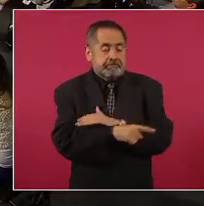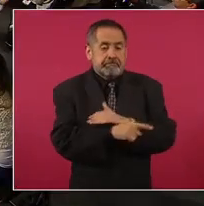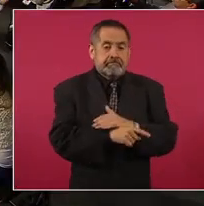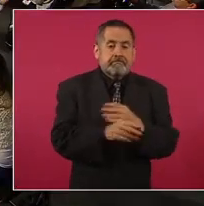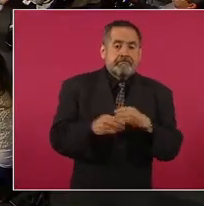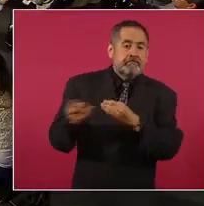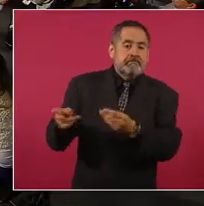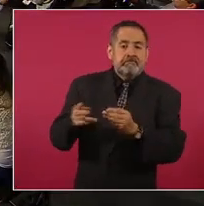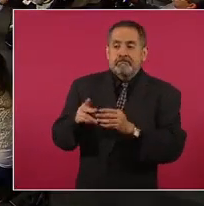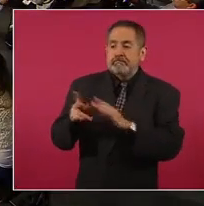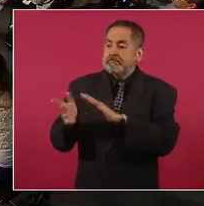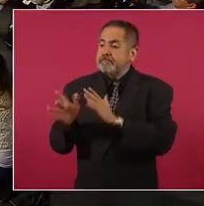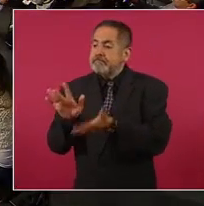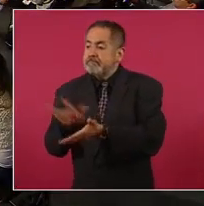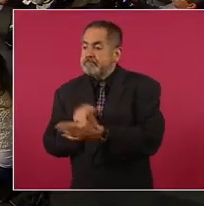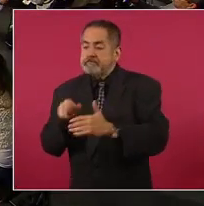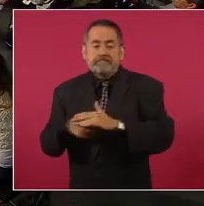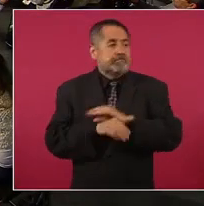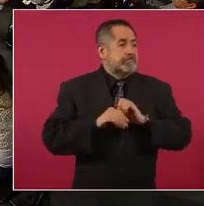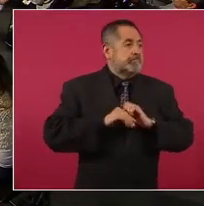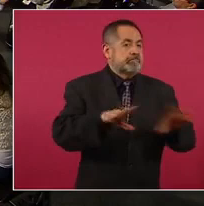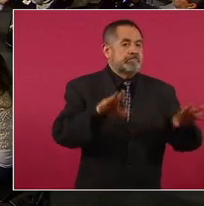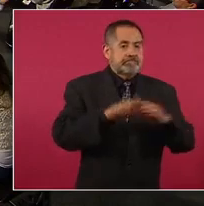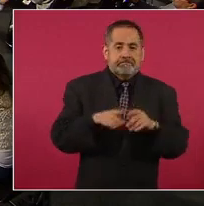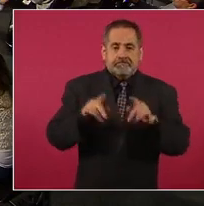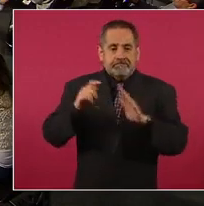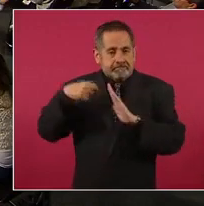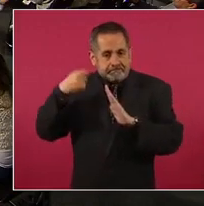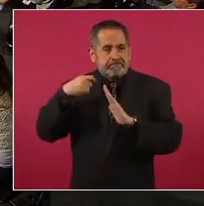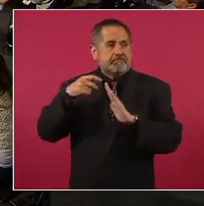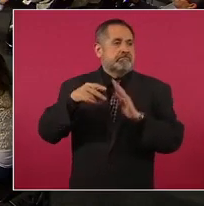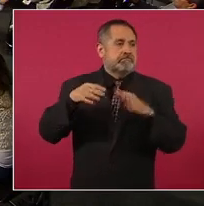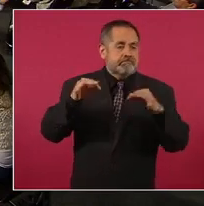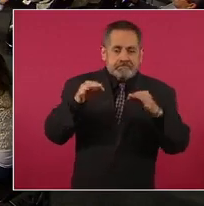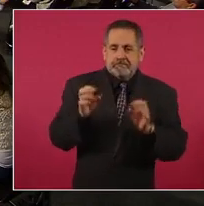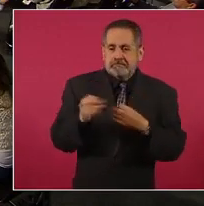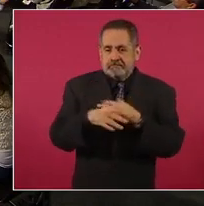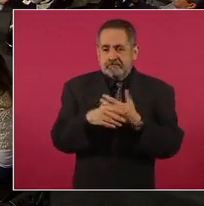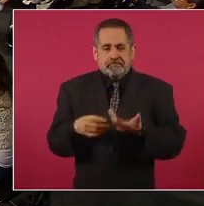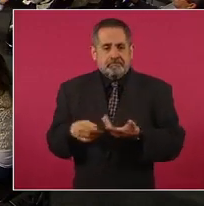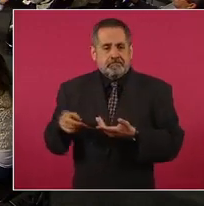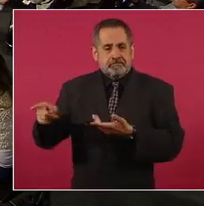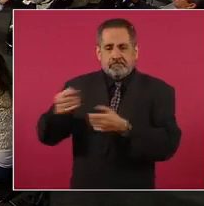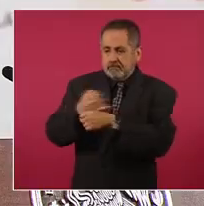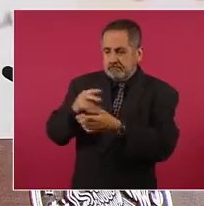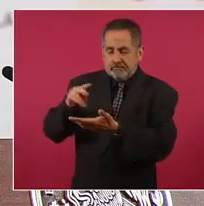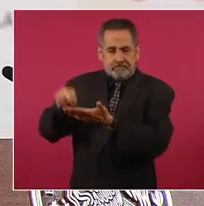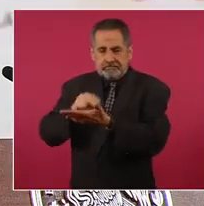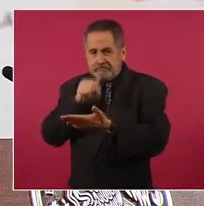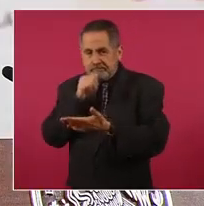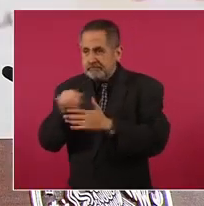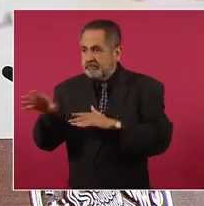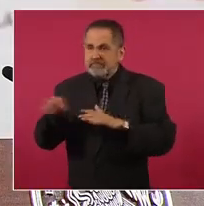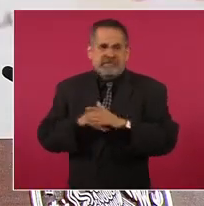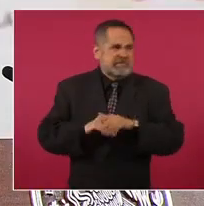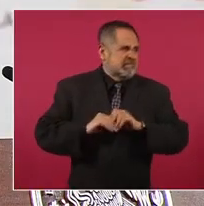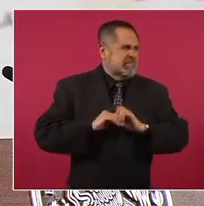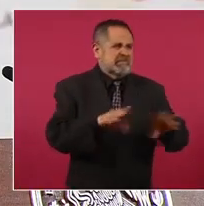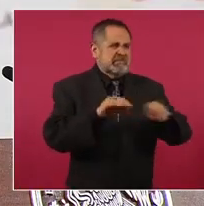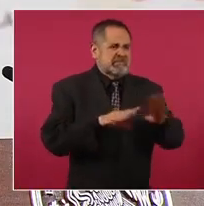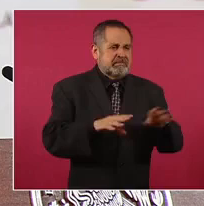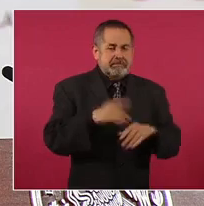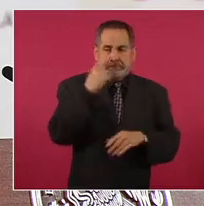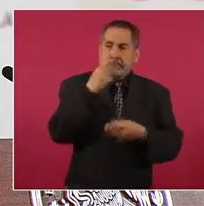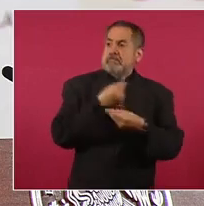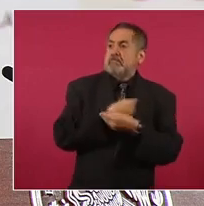videos, nos filtraron documentos, nos filtraron incluso el informe no testado, con el ánimo de entorpecer los